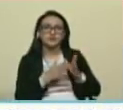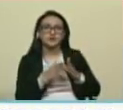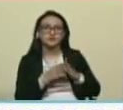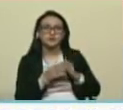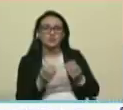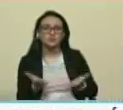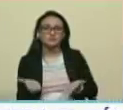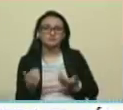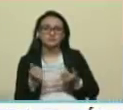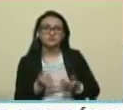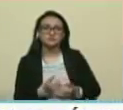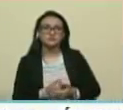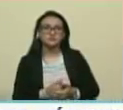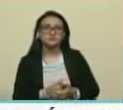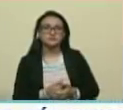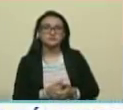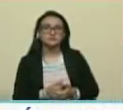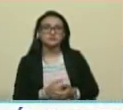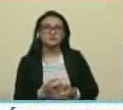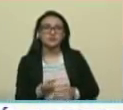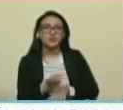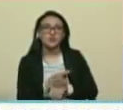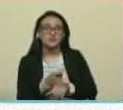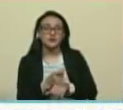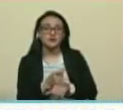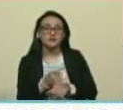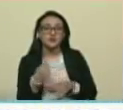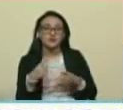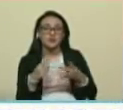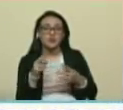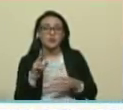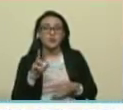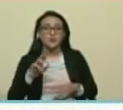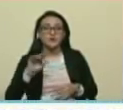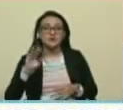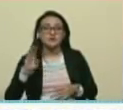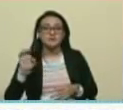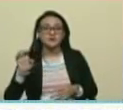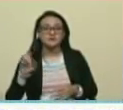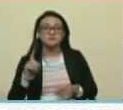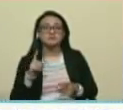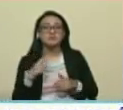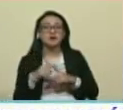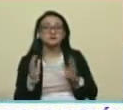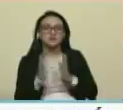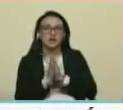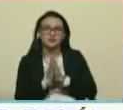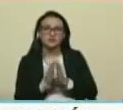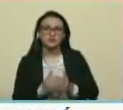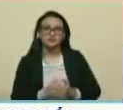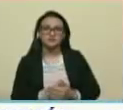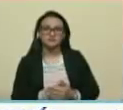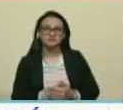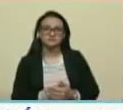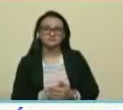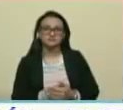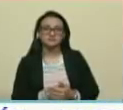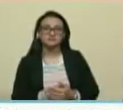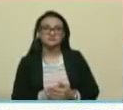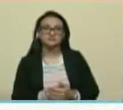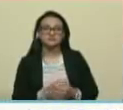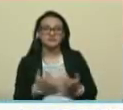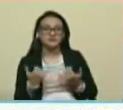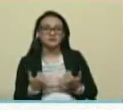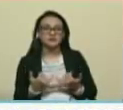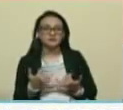las solicitudes que hicieran los gobiernos de Álvaro Uribe Vélez y de Juan Manuel Santos, pues ahora,